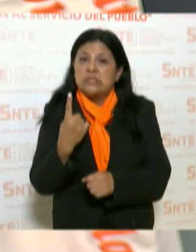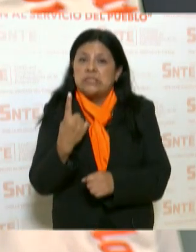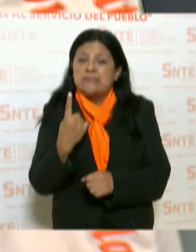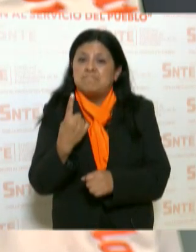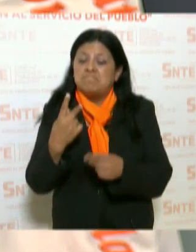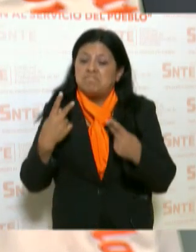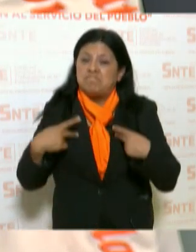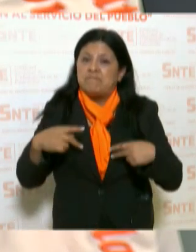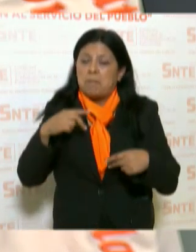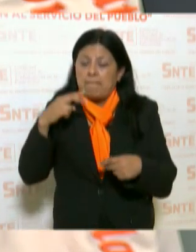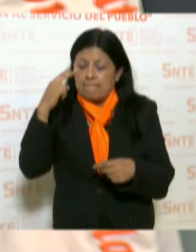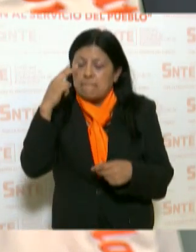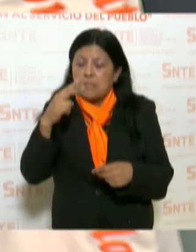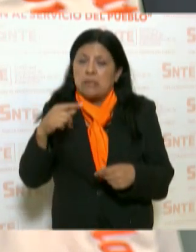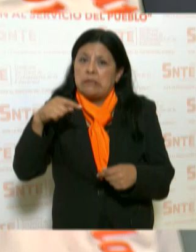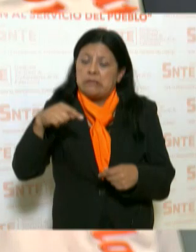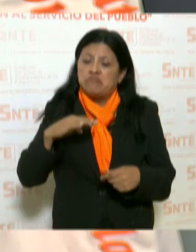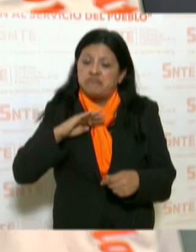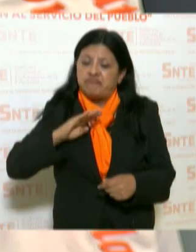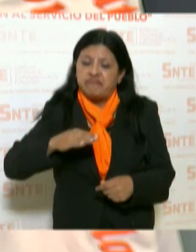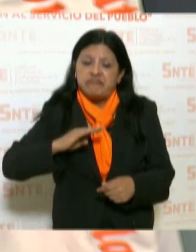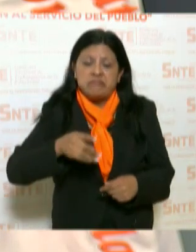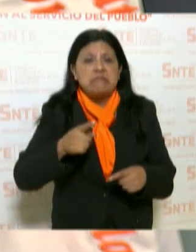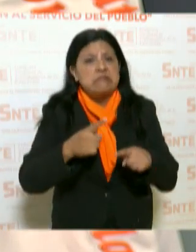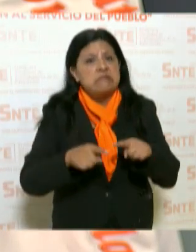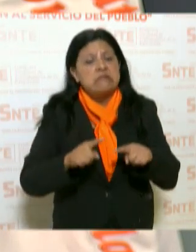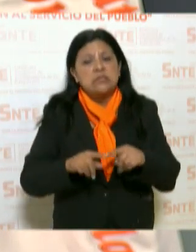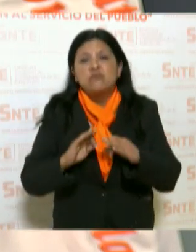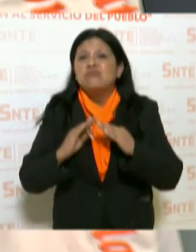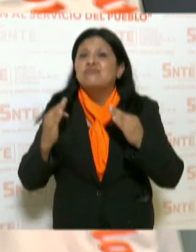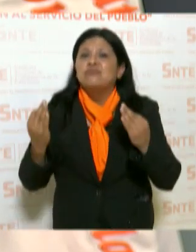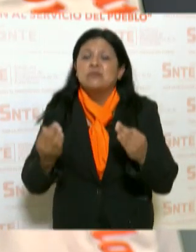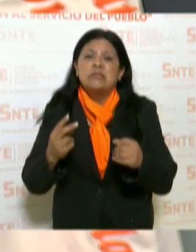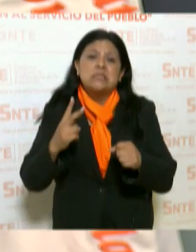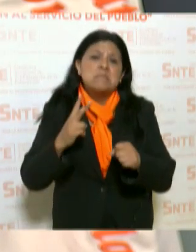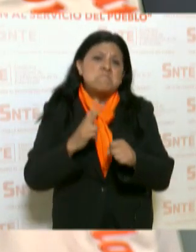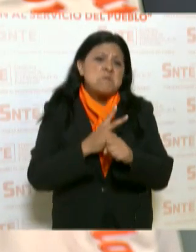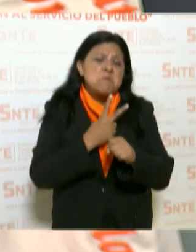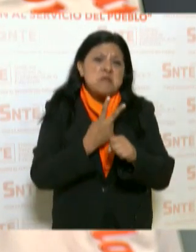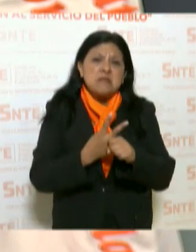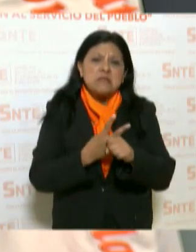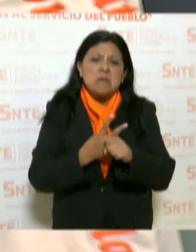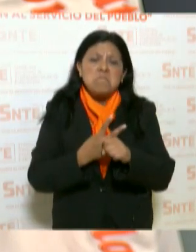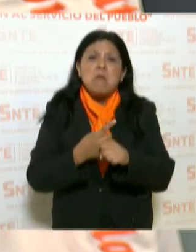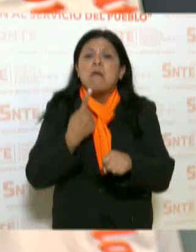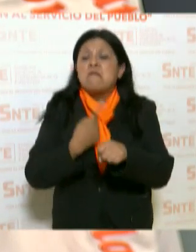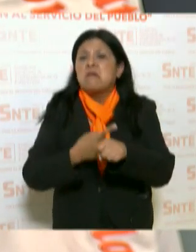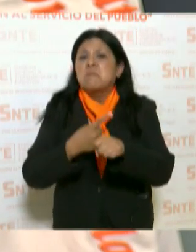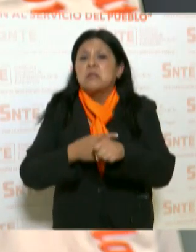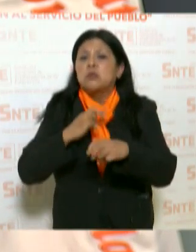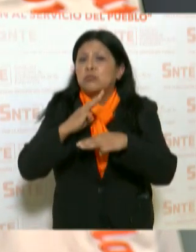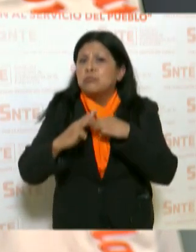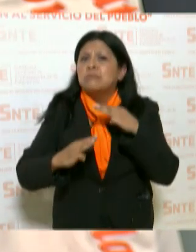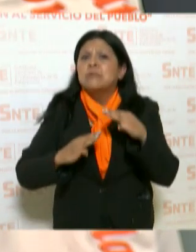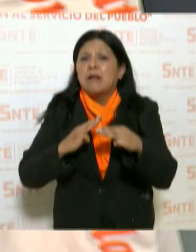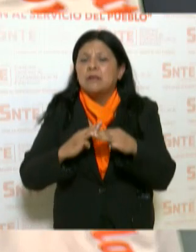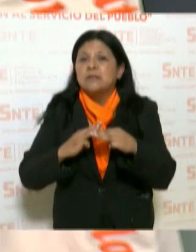la violencia, por las pandemias, por el hambre,